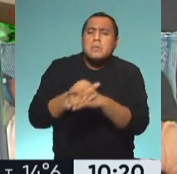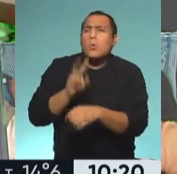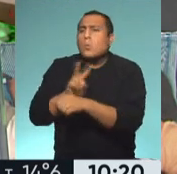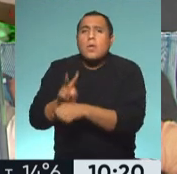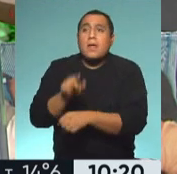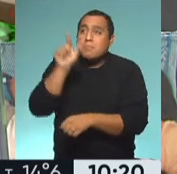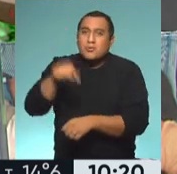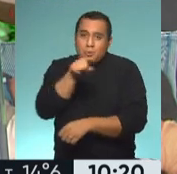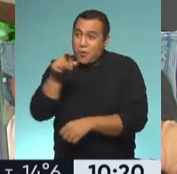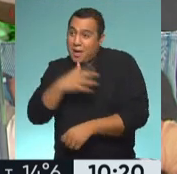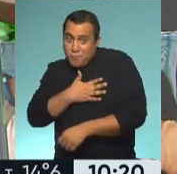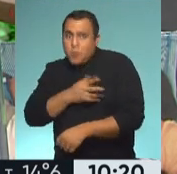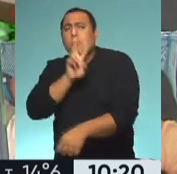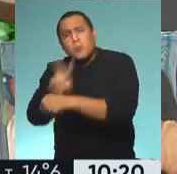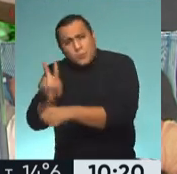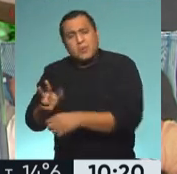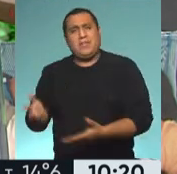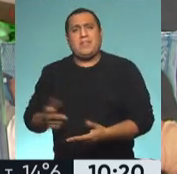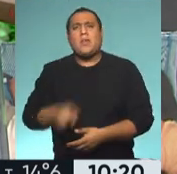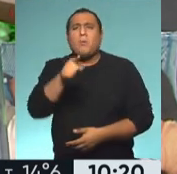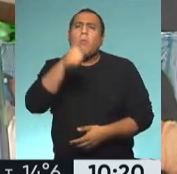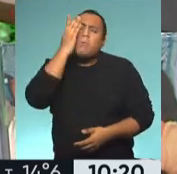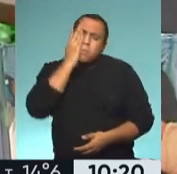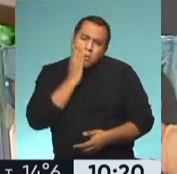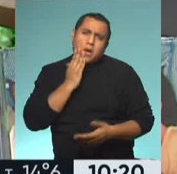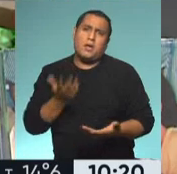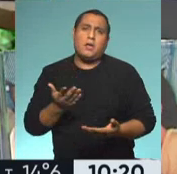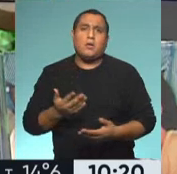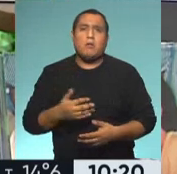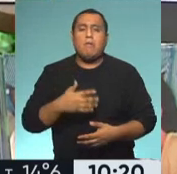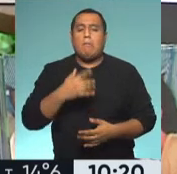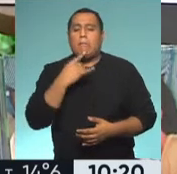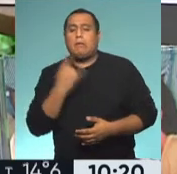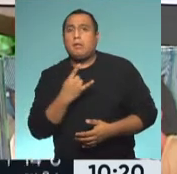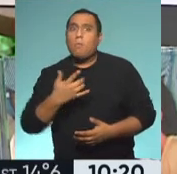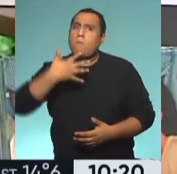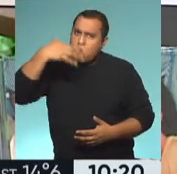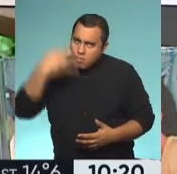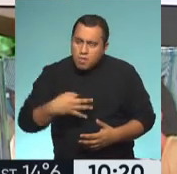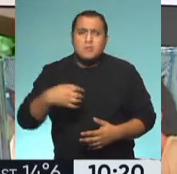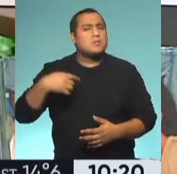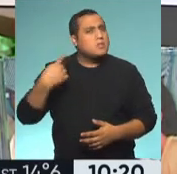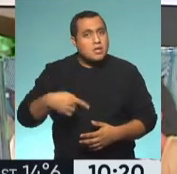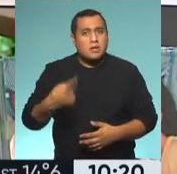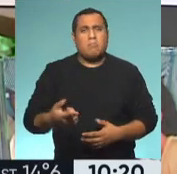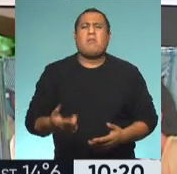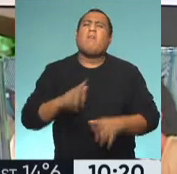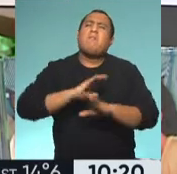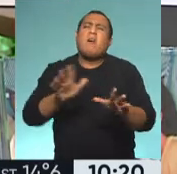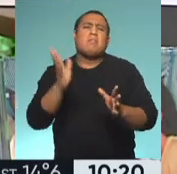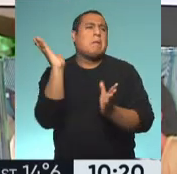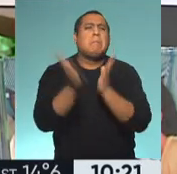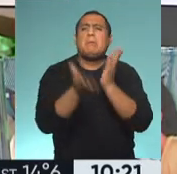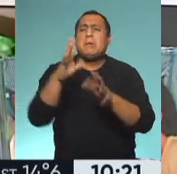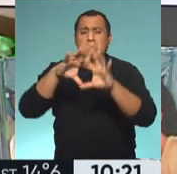todo. Seamos buena gente, honrados. Y basta de violencia en